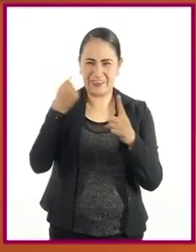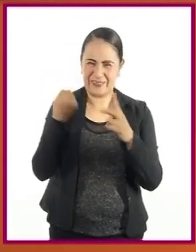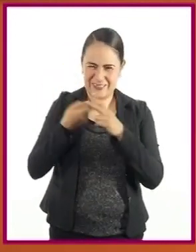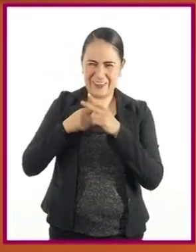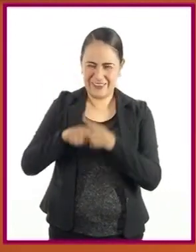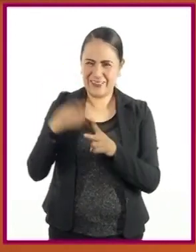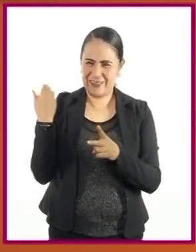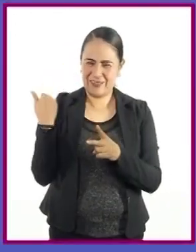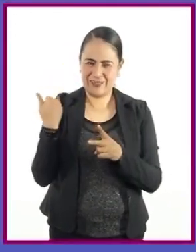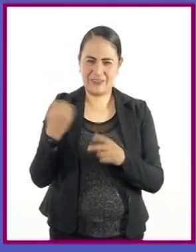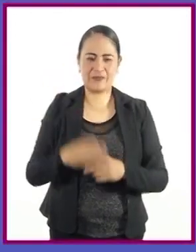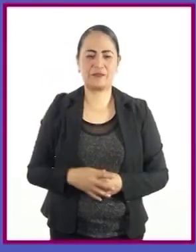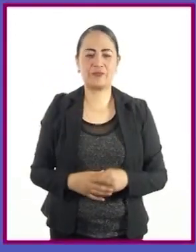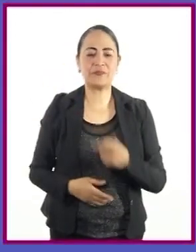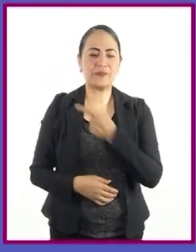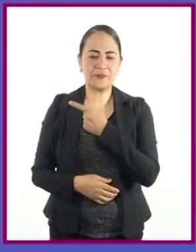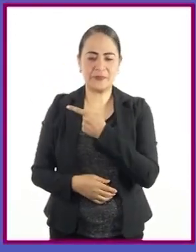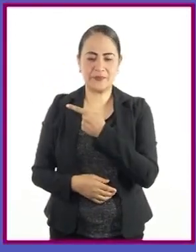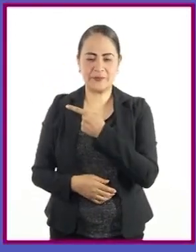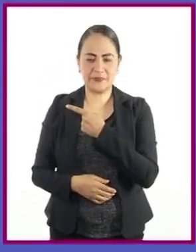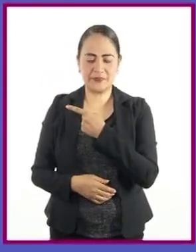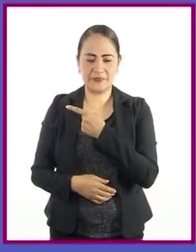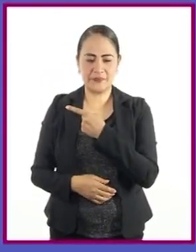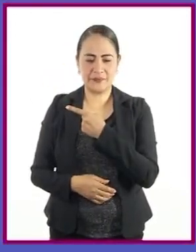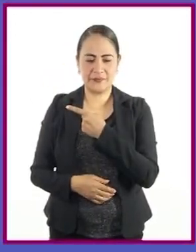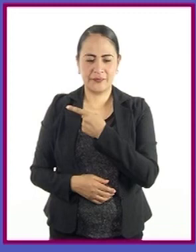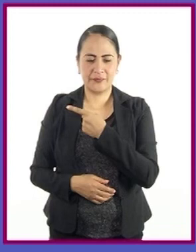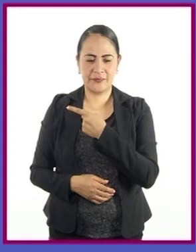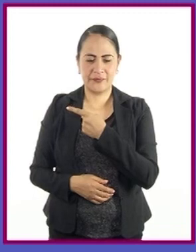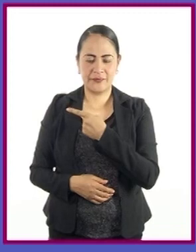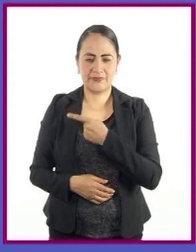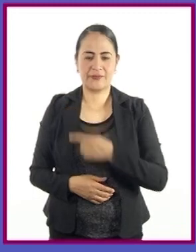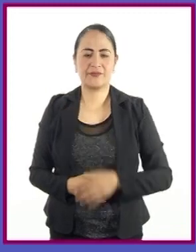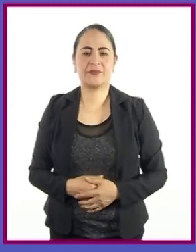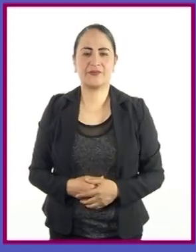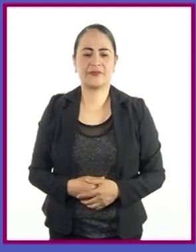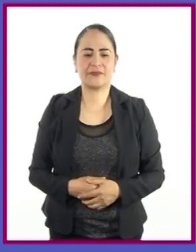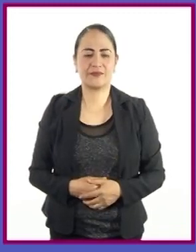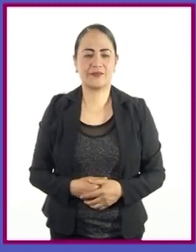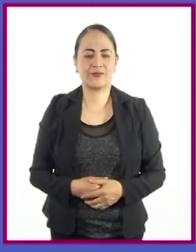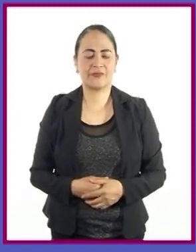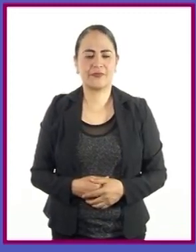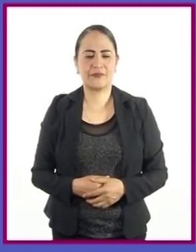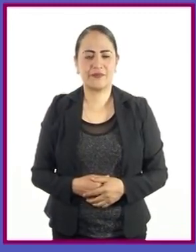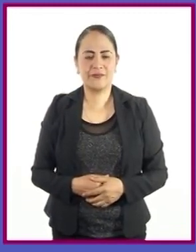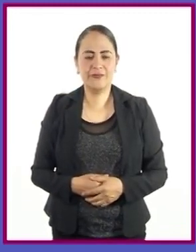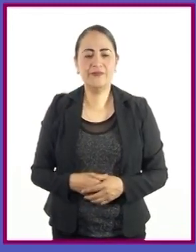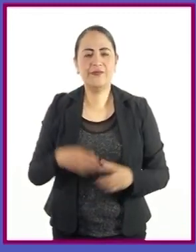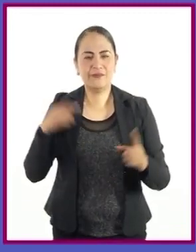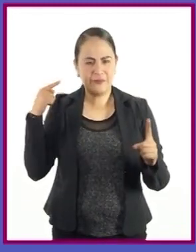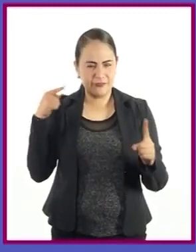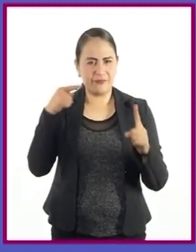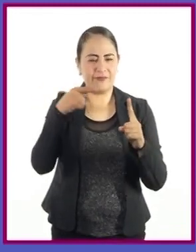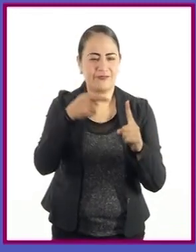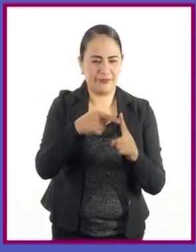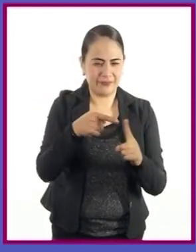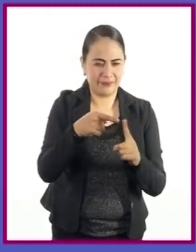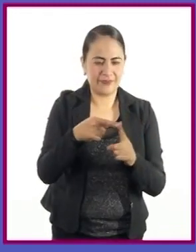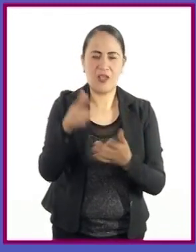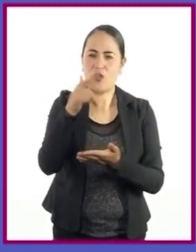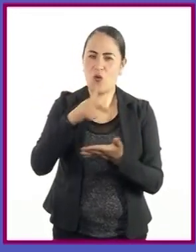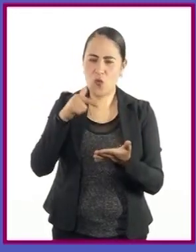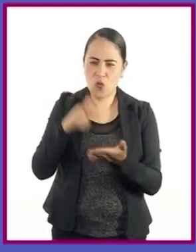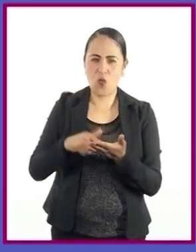analizar en esta ocasión fue adapta una narración a un guión de teatro, poniendo énfasis en analizar espacios y